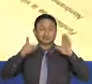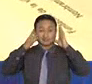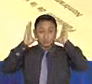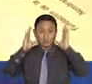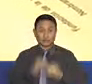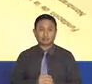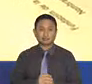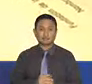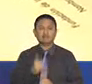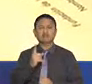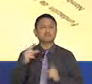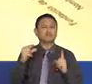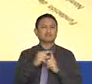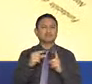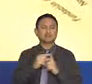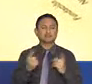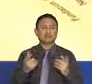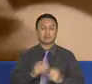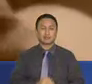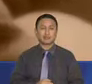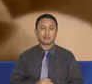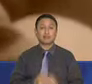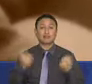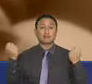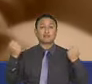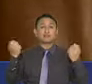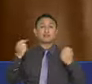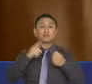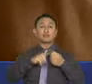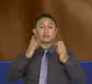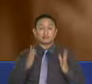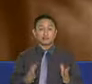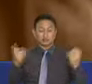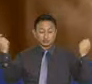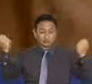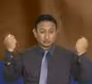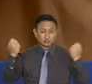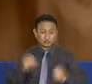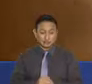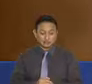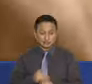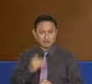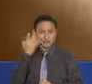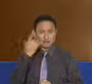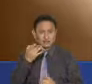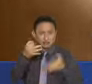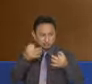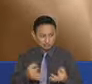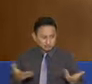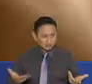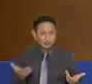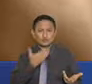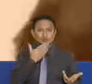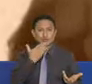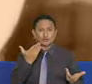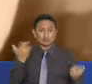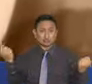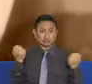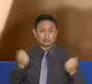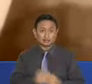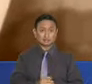de toda la celebrar nos querían fiesta y una fecha específica para disfrutarla